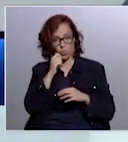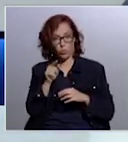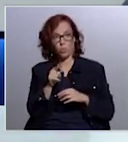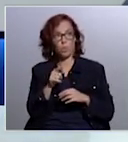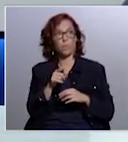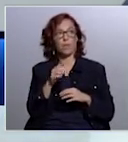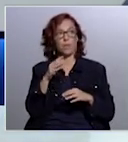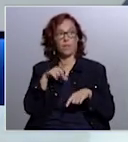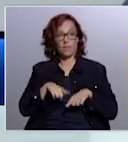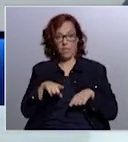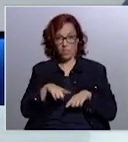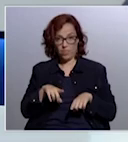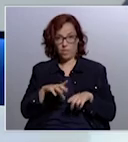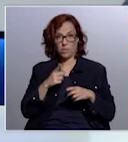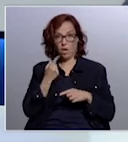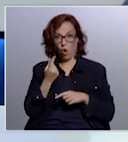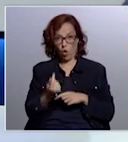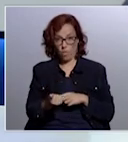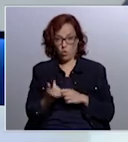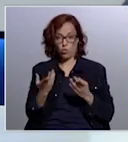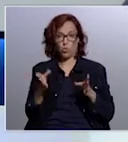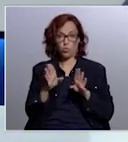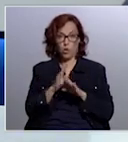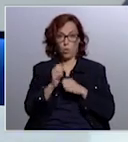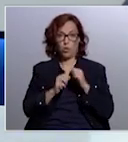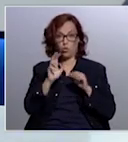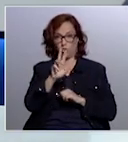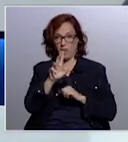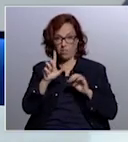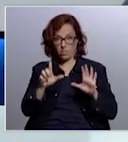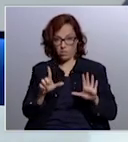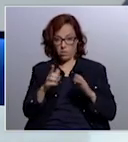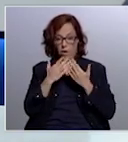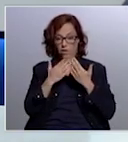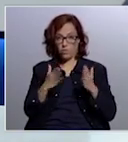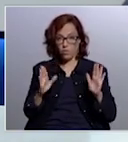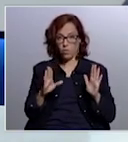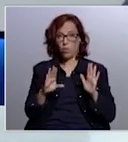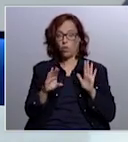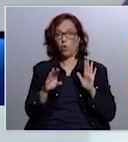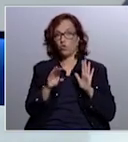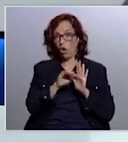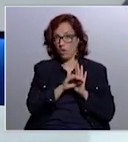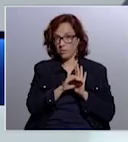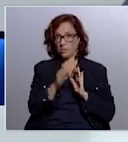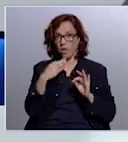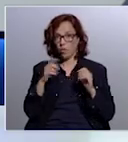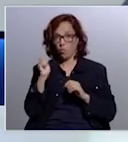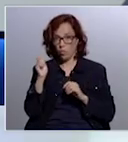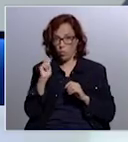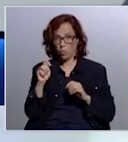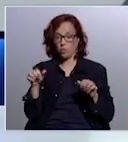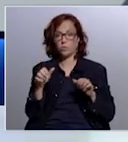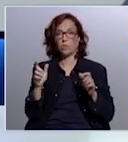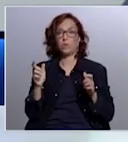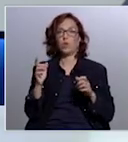comprado el teatro solís en el 37 estuvo cerrado por unos años abrió el teatro solís debatiendo cuál era el rol de un teatro público y se creó una comisión de